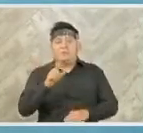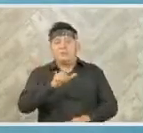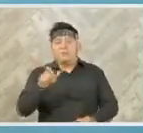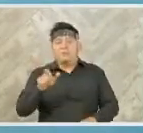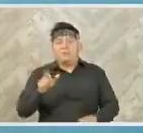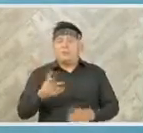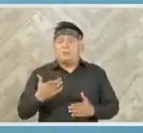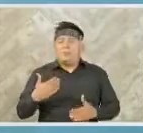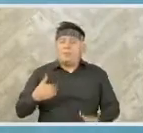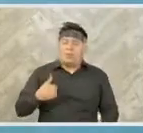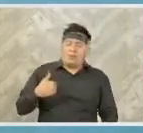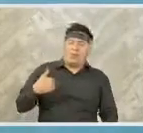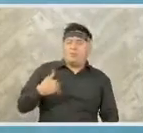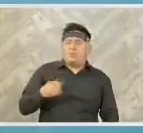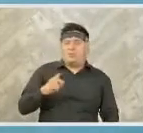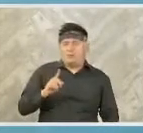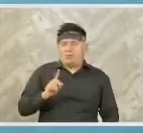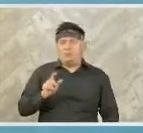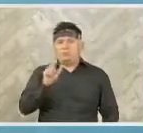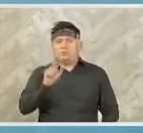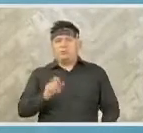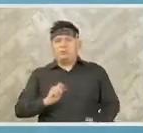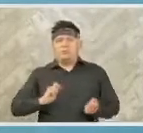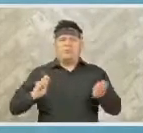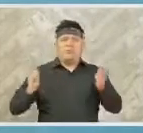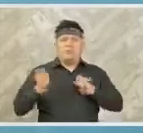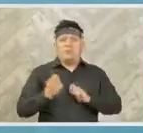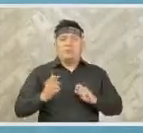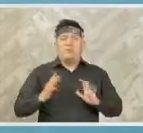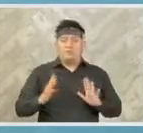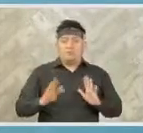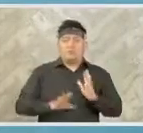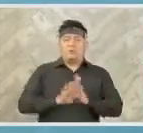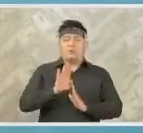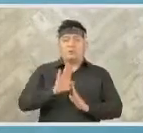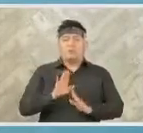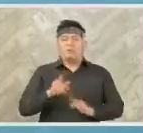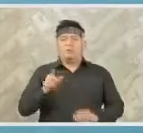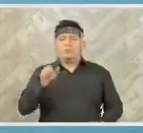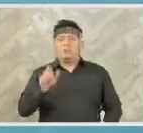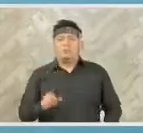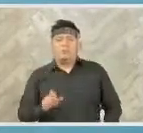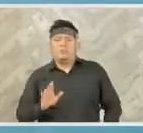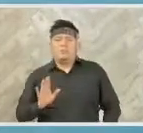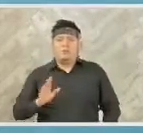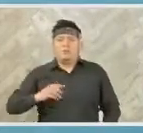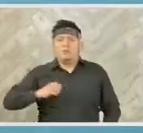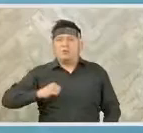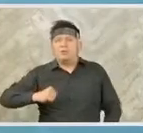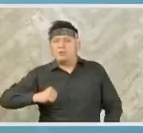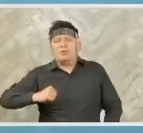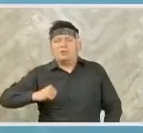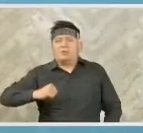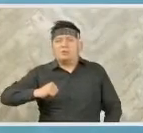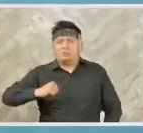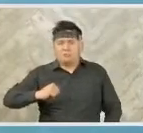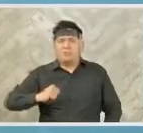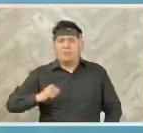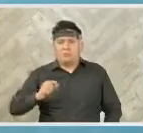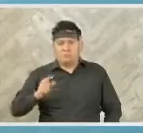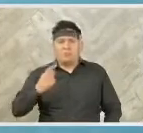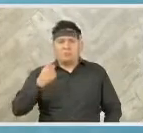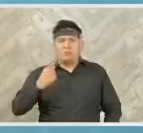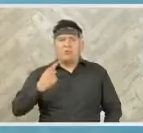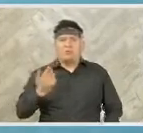las transformadoras del municipio y no simplemente sujetos de derechos únicamente, sino además protagonistas